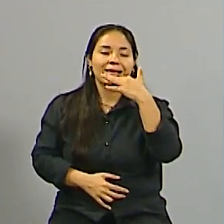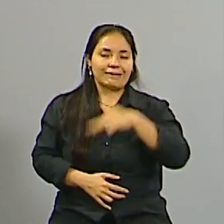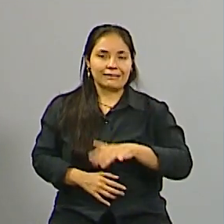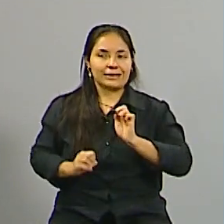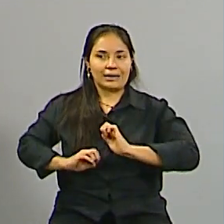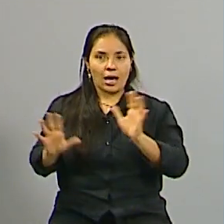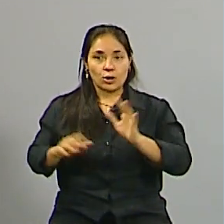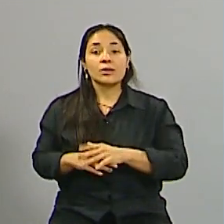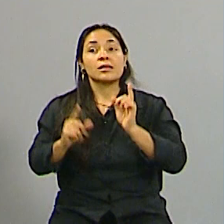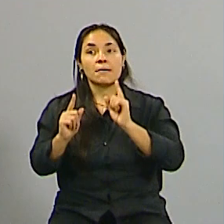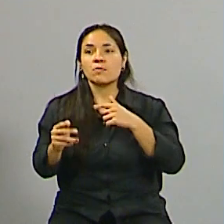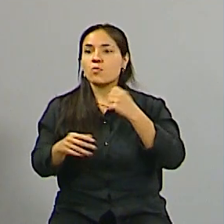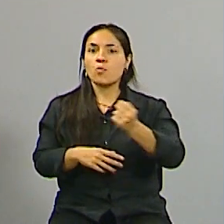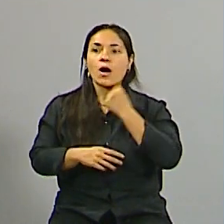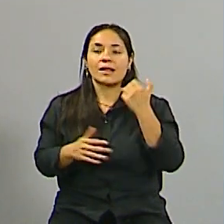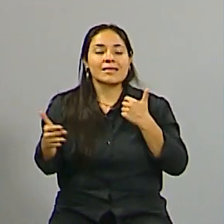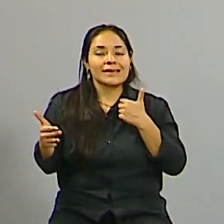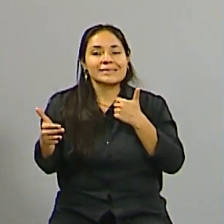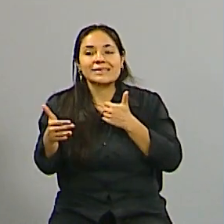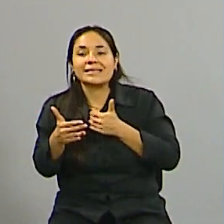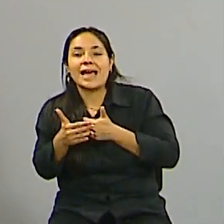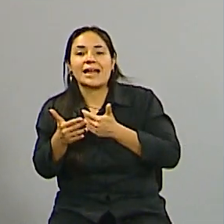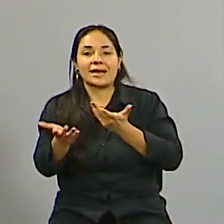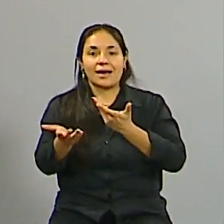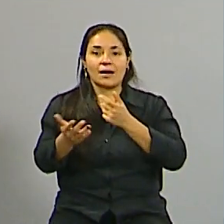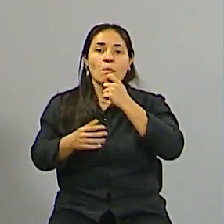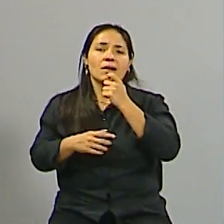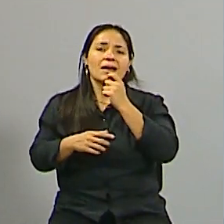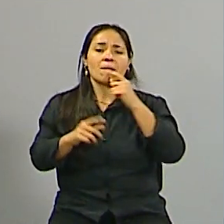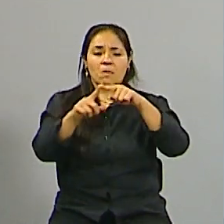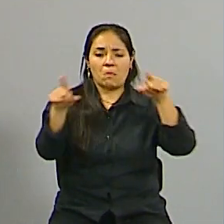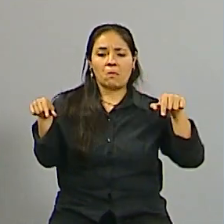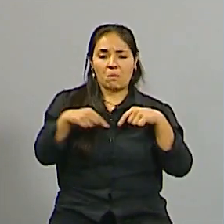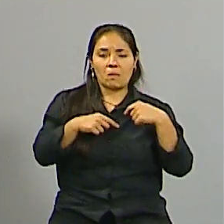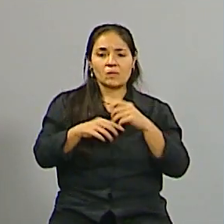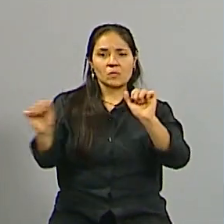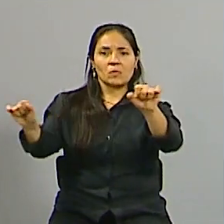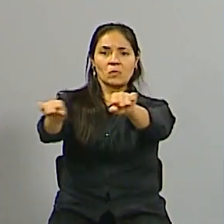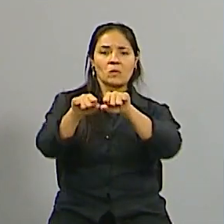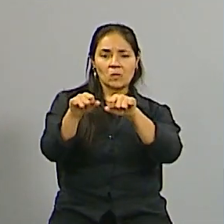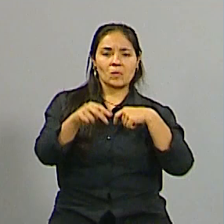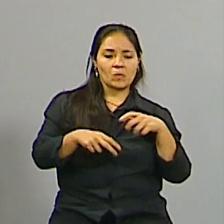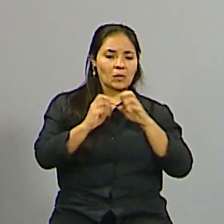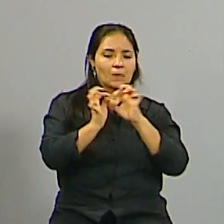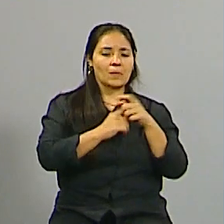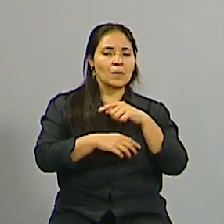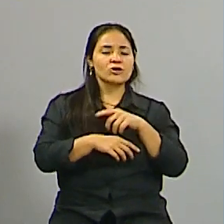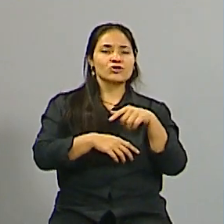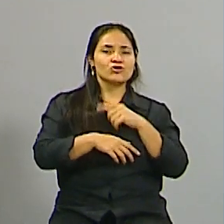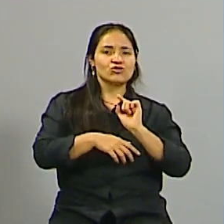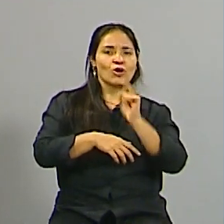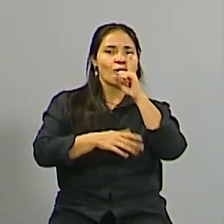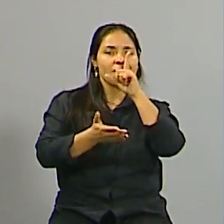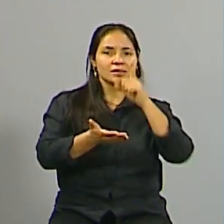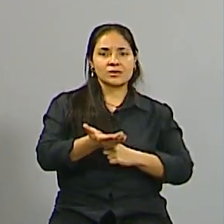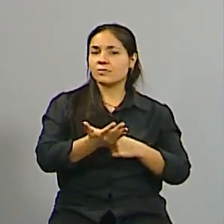pero también la cercanía, eso de que llegan y toman decisión a traer un escritorio, la gente también la tiene un poco fastidiada, cansada, la